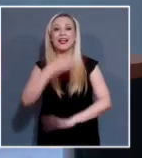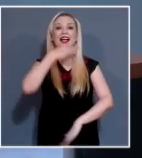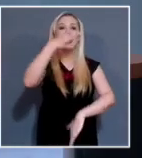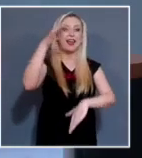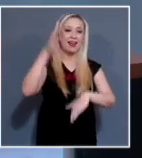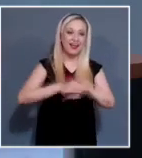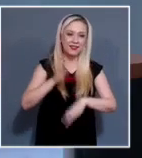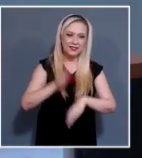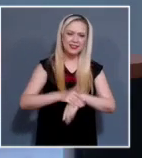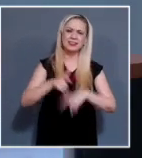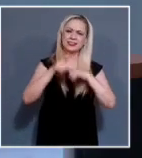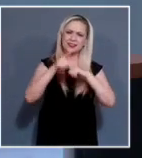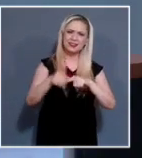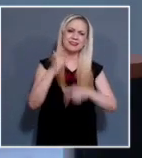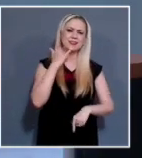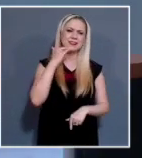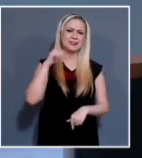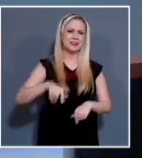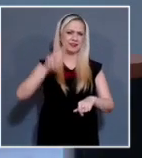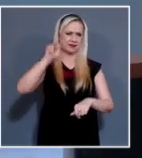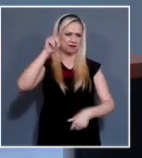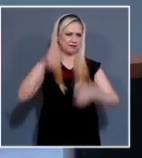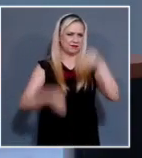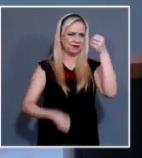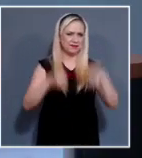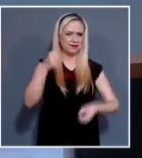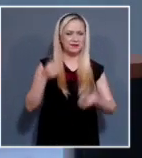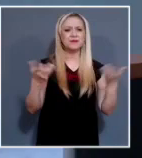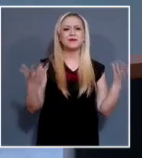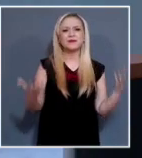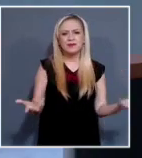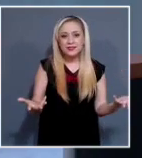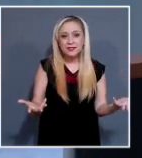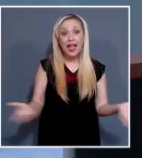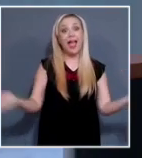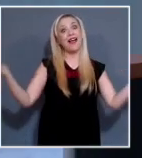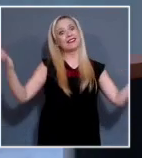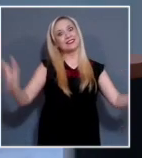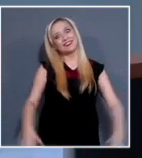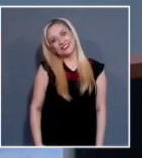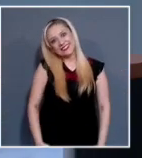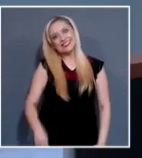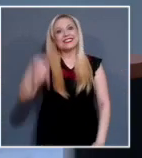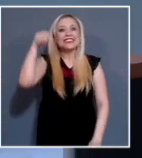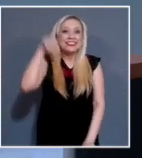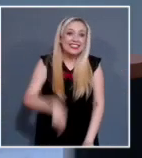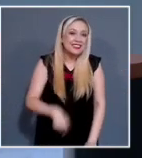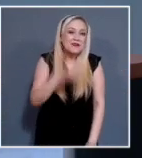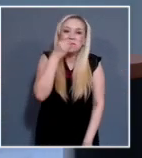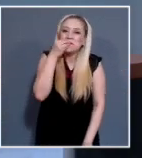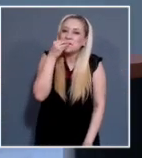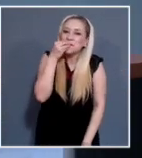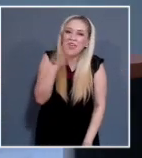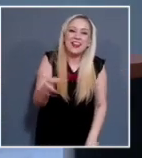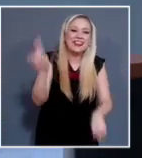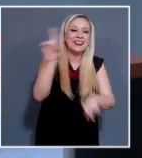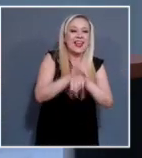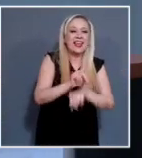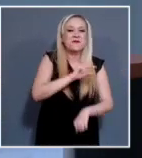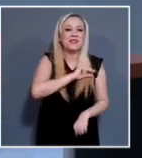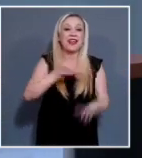en la señal del canal del Poder Judicial de la Federación, porque enseguida se transmitirá un programa especial con motivo del 17 aniversario de este